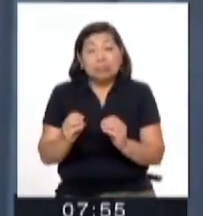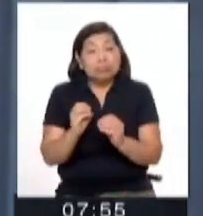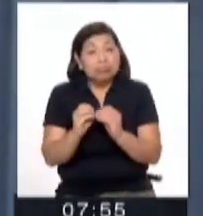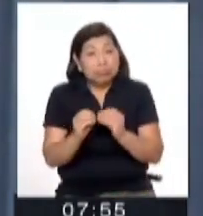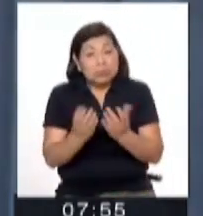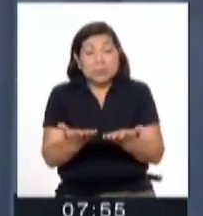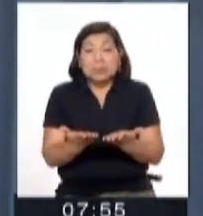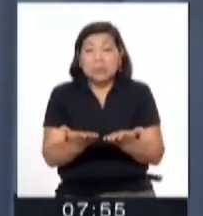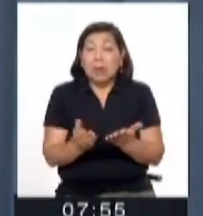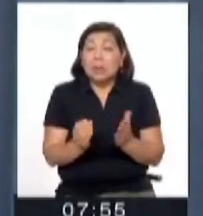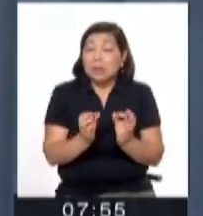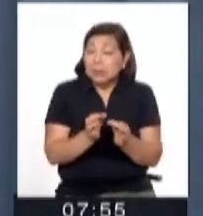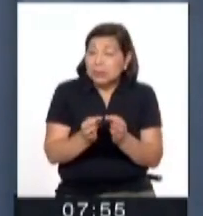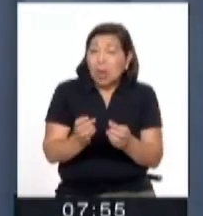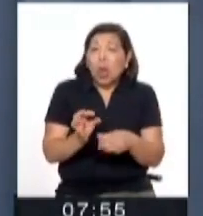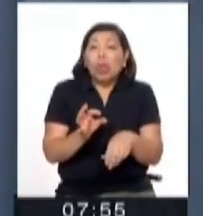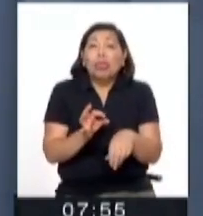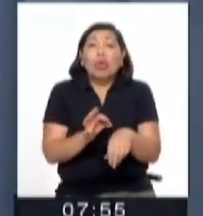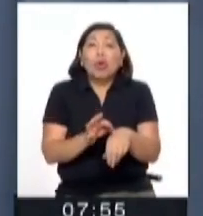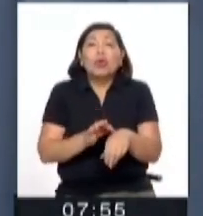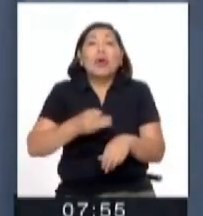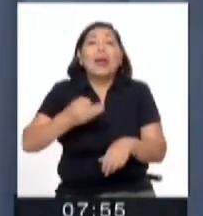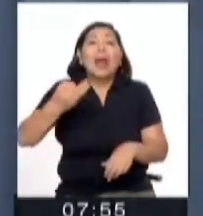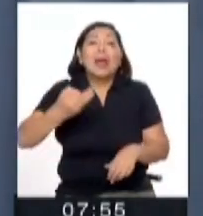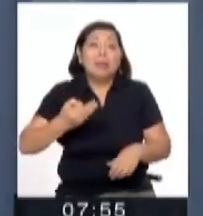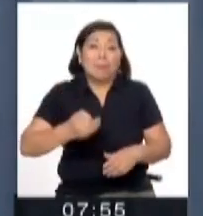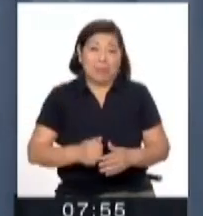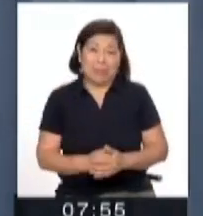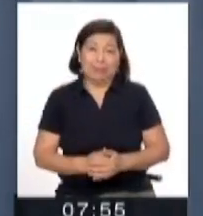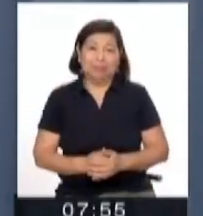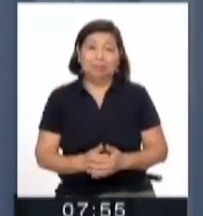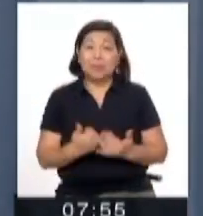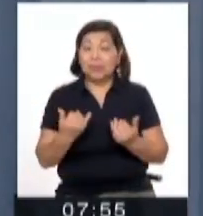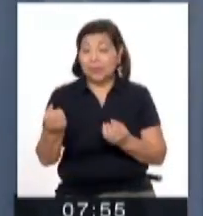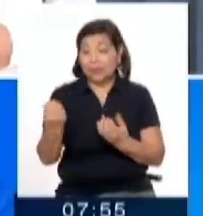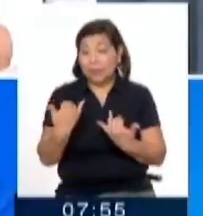tratado de manera más detallada por los especialistas de la salud. Con esa información volvemos a estudios.